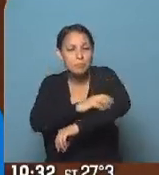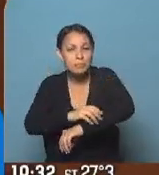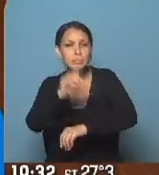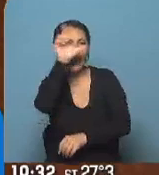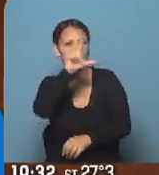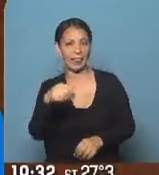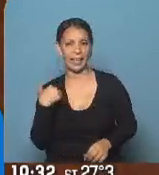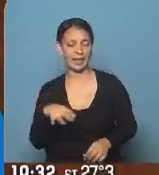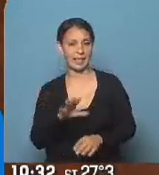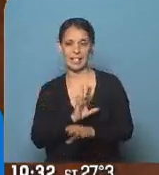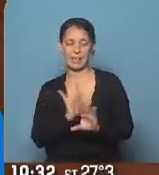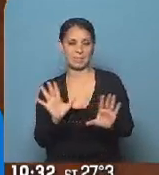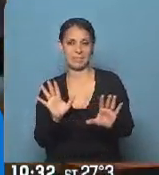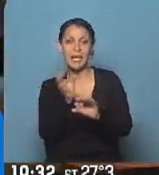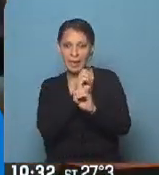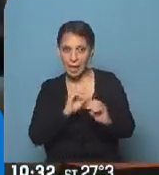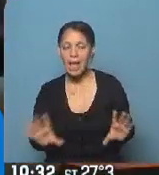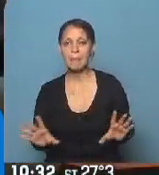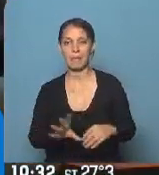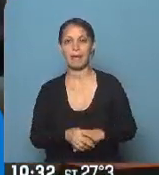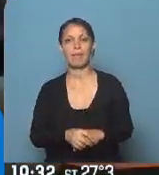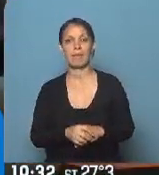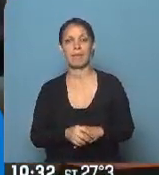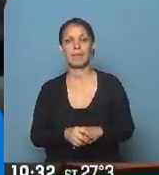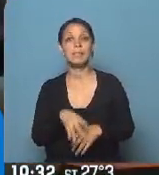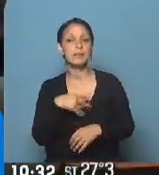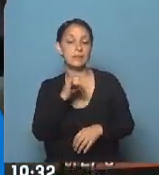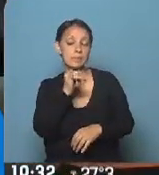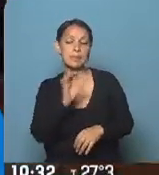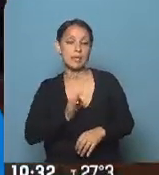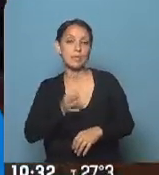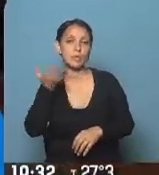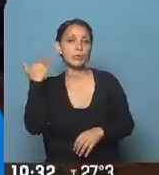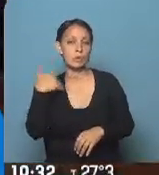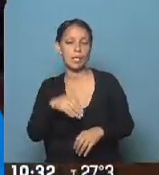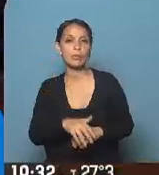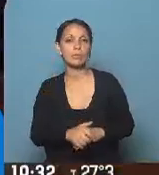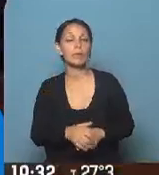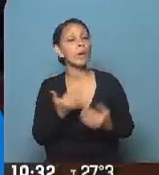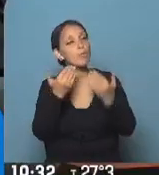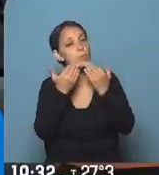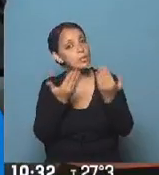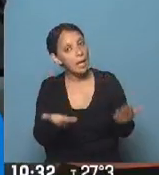a mirar, es muy grave. Desde hace muchos años y muy difícil de revertir. Es muy difícil. Álvaro,